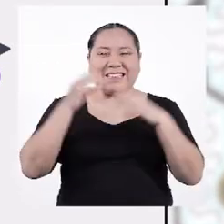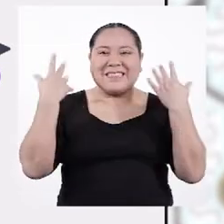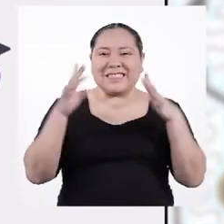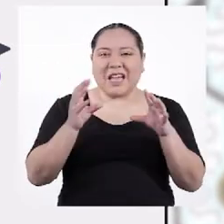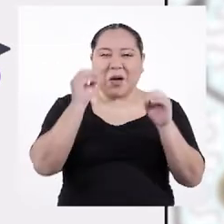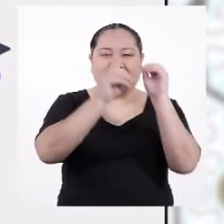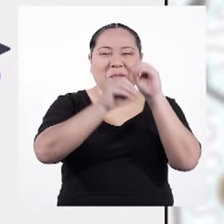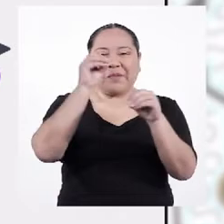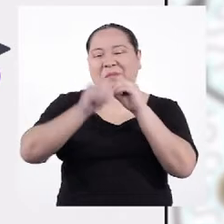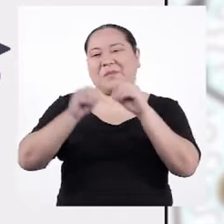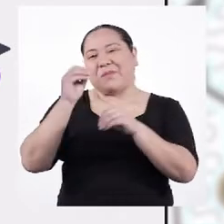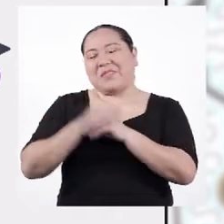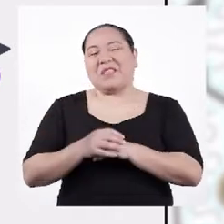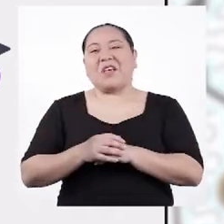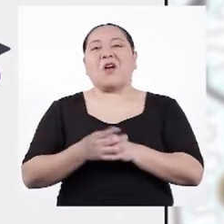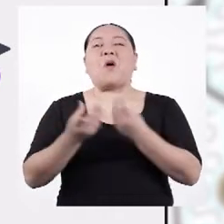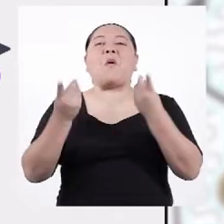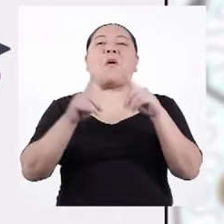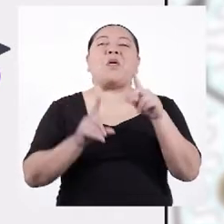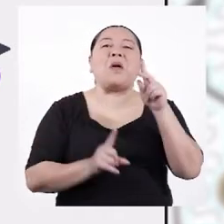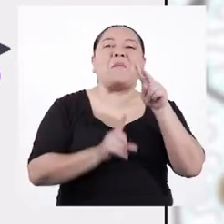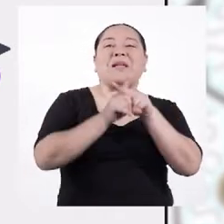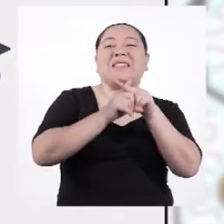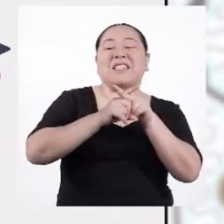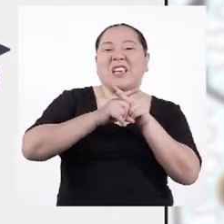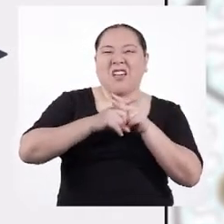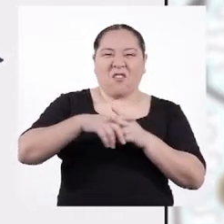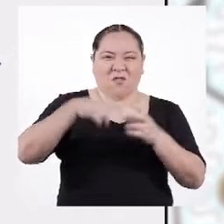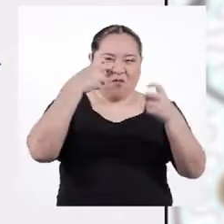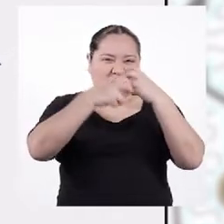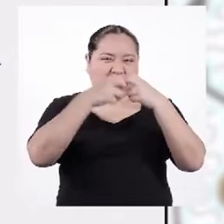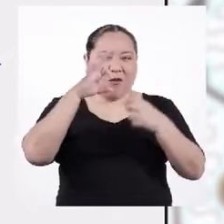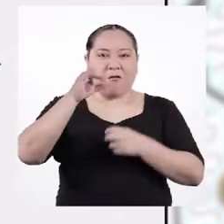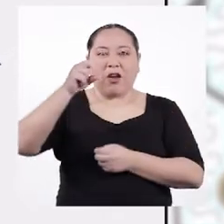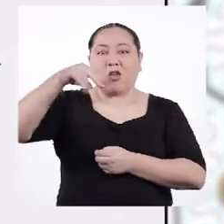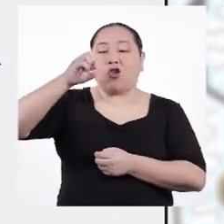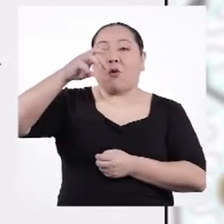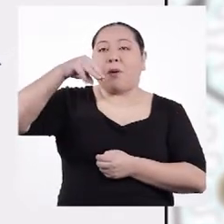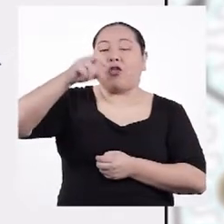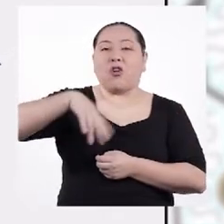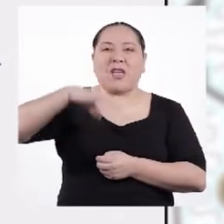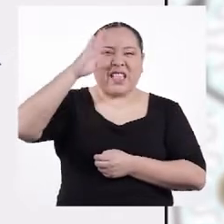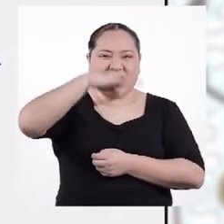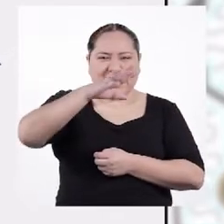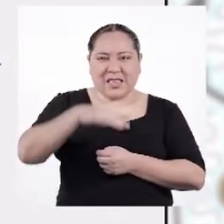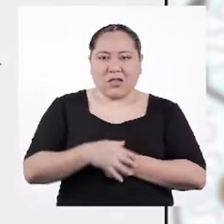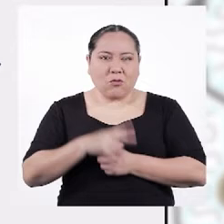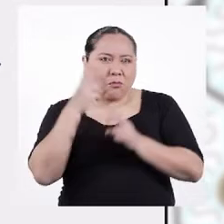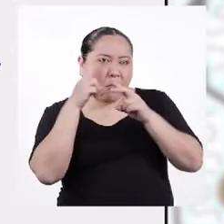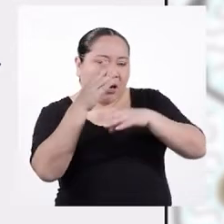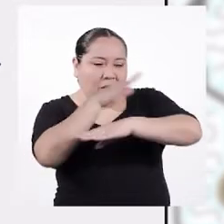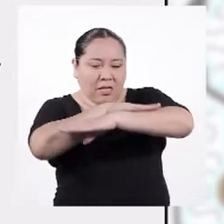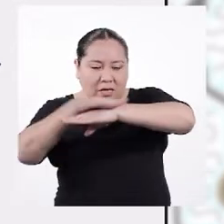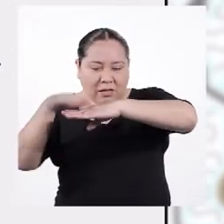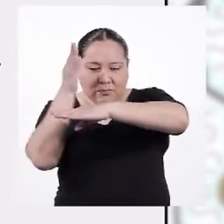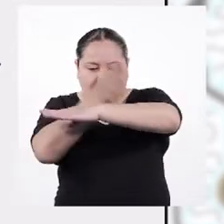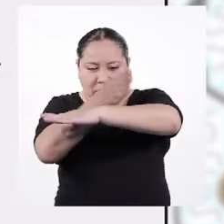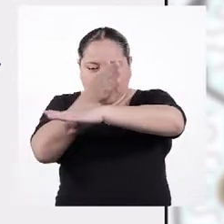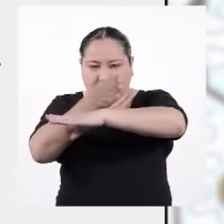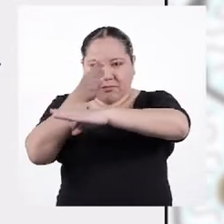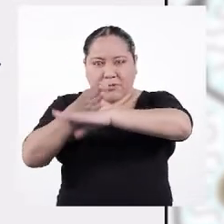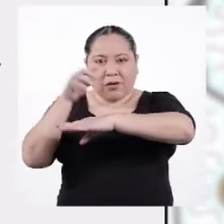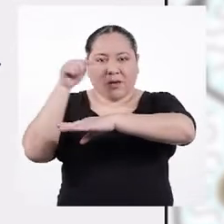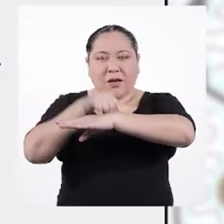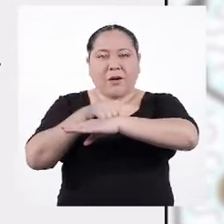tenemos nuestra línea de los fenómenos del niño. Miren, si miramos esta parte del gráfico, el fenómeno del